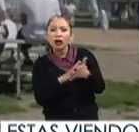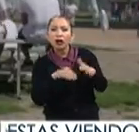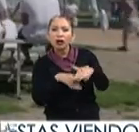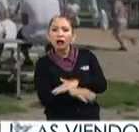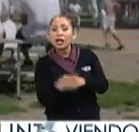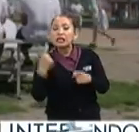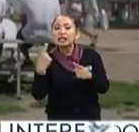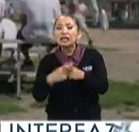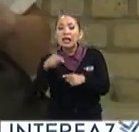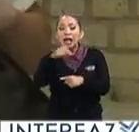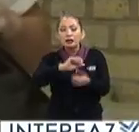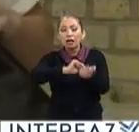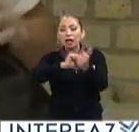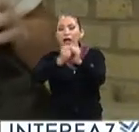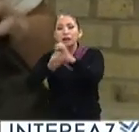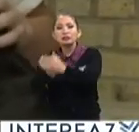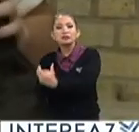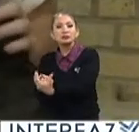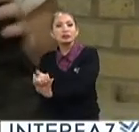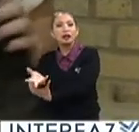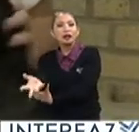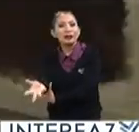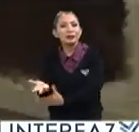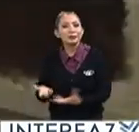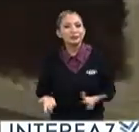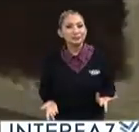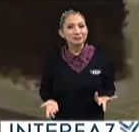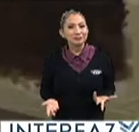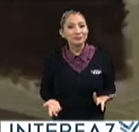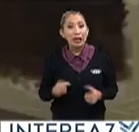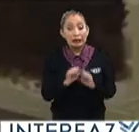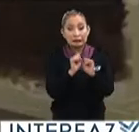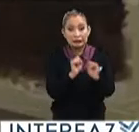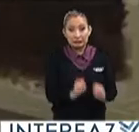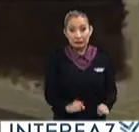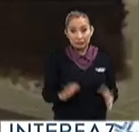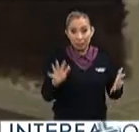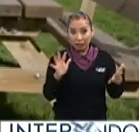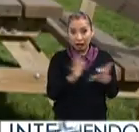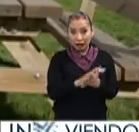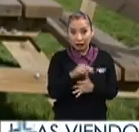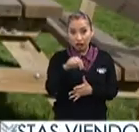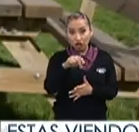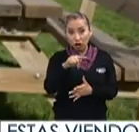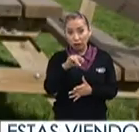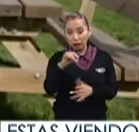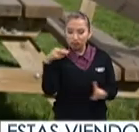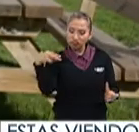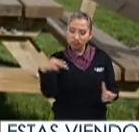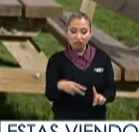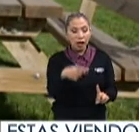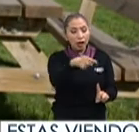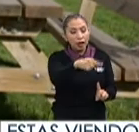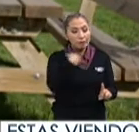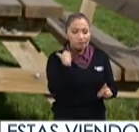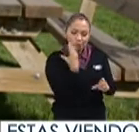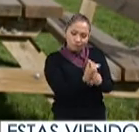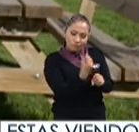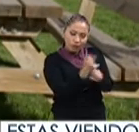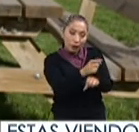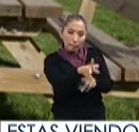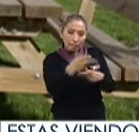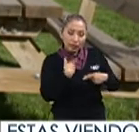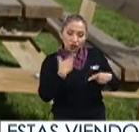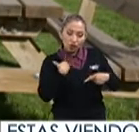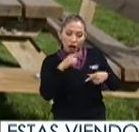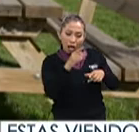encarcelada y quién será esa misma persona al ser liberada? El sistema penitenciario nórdico se enfoca en reintegrar a los prisioneros